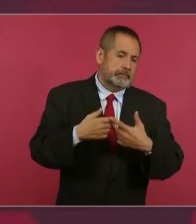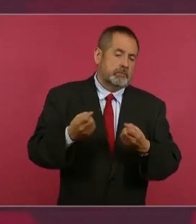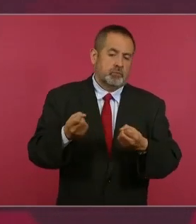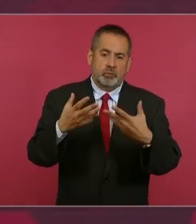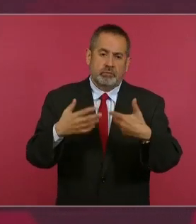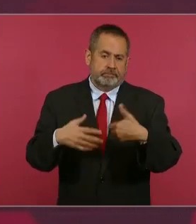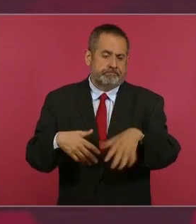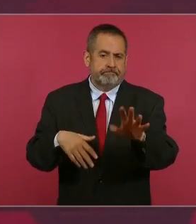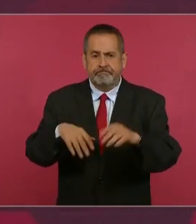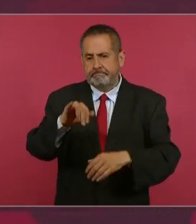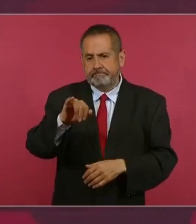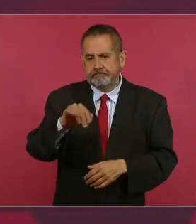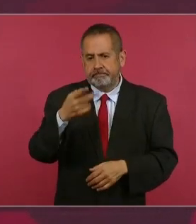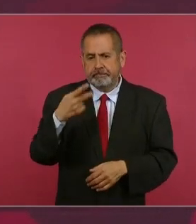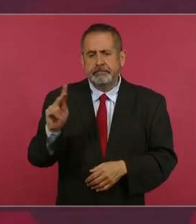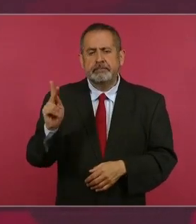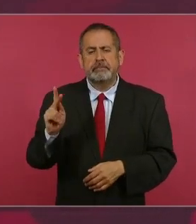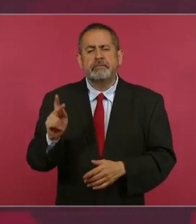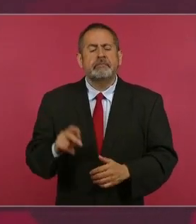pero